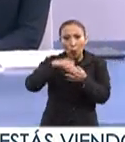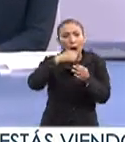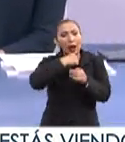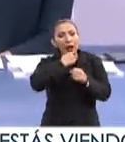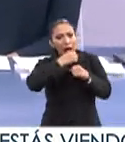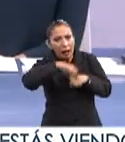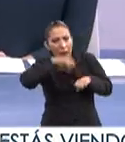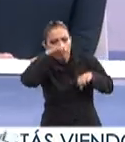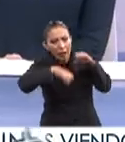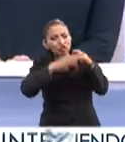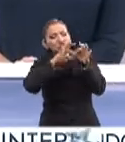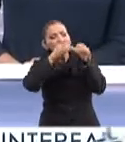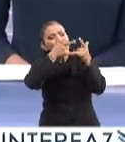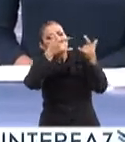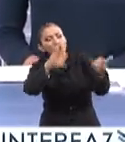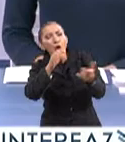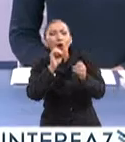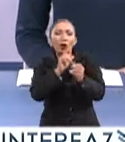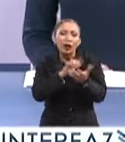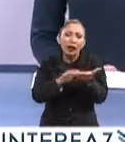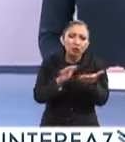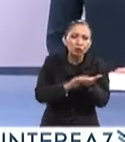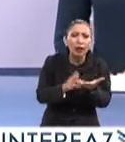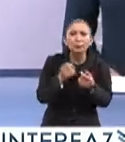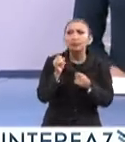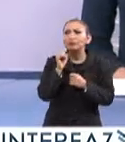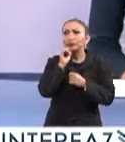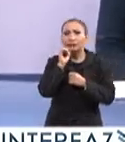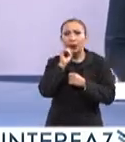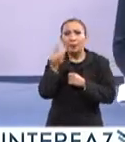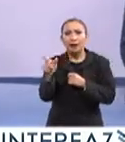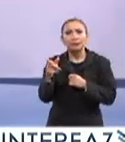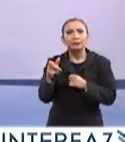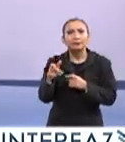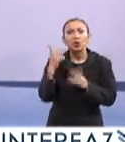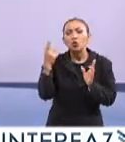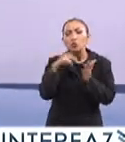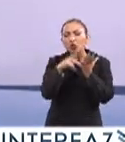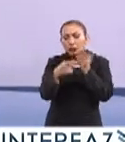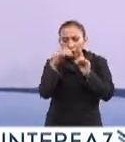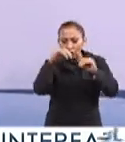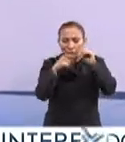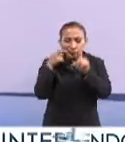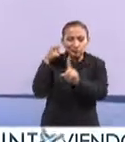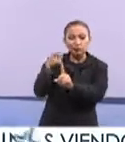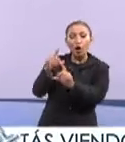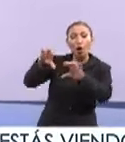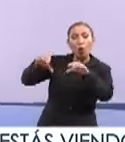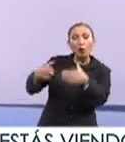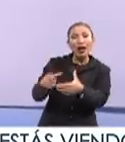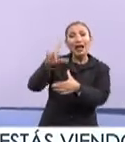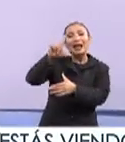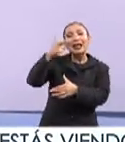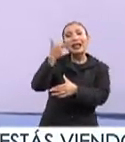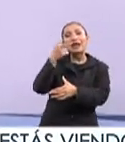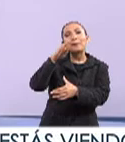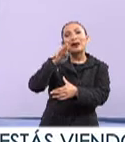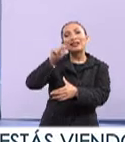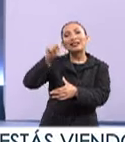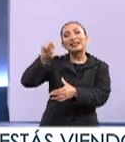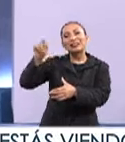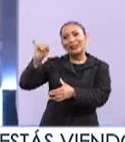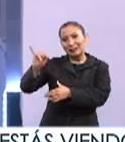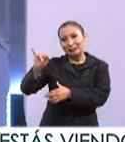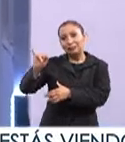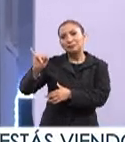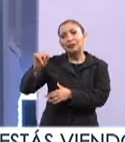abuelos narradores y lectores, y en este caso fue un proyecto dirigido a la comunidad